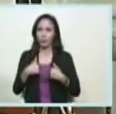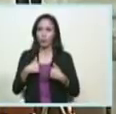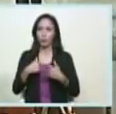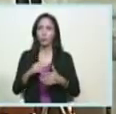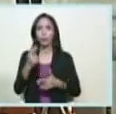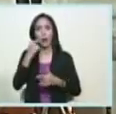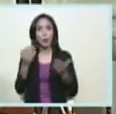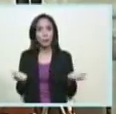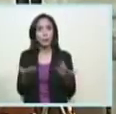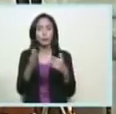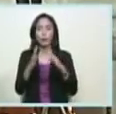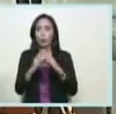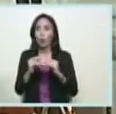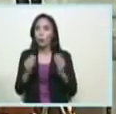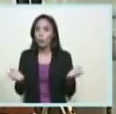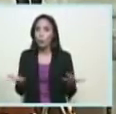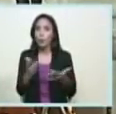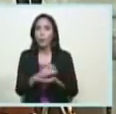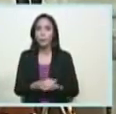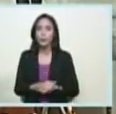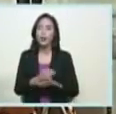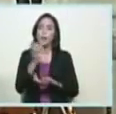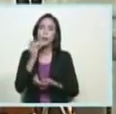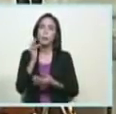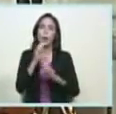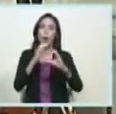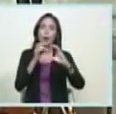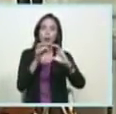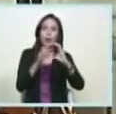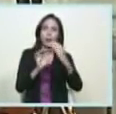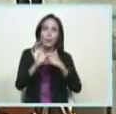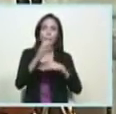tenemos que activar el carné de la patria del transportista